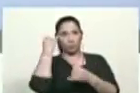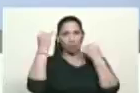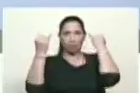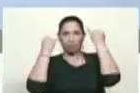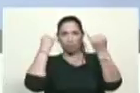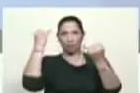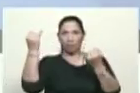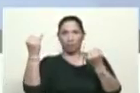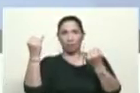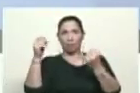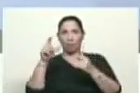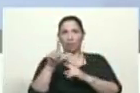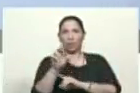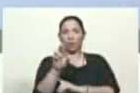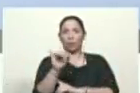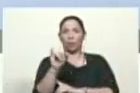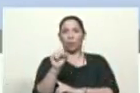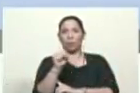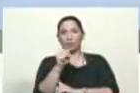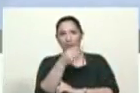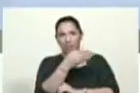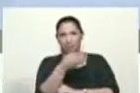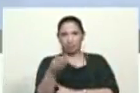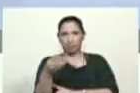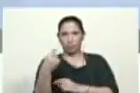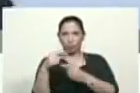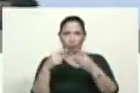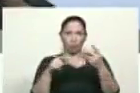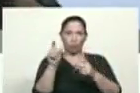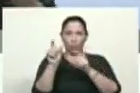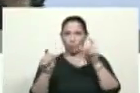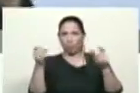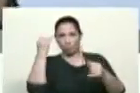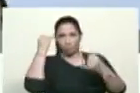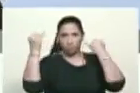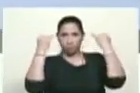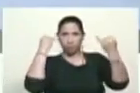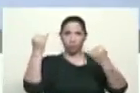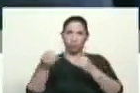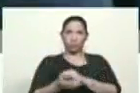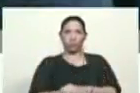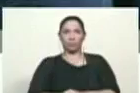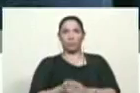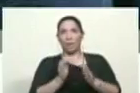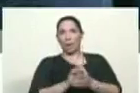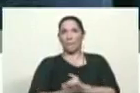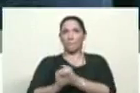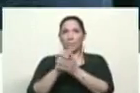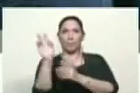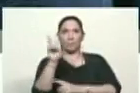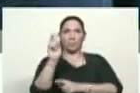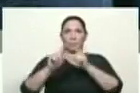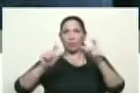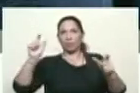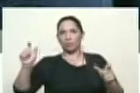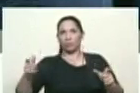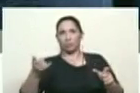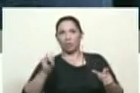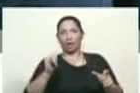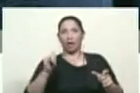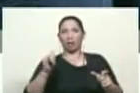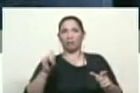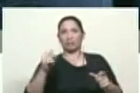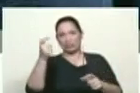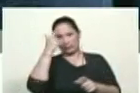Aquí está Luis Brito García, aquí está Carmen Bohórquez, Luis Bonilla, compañeros venezolanos que han estado en la trinchera